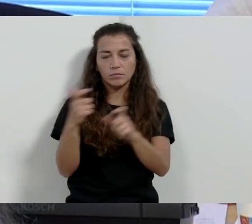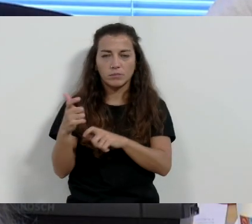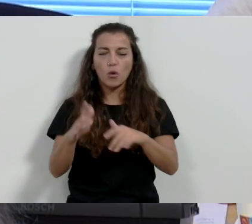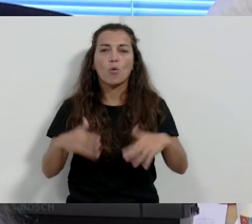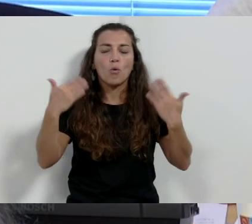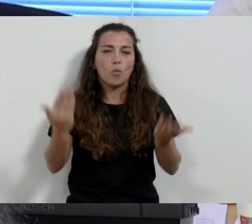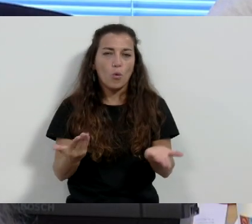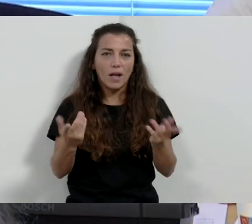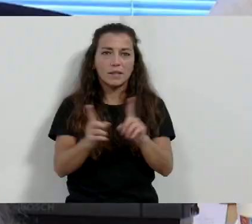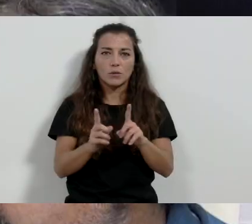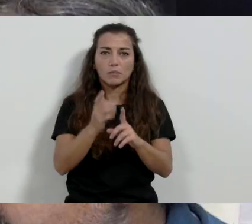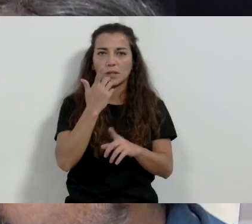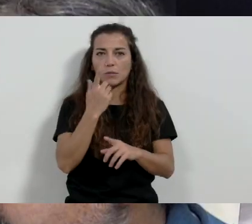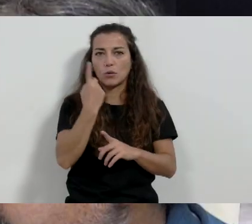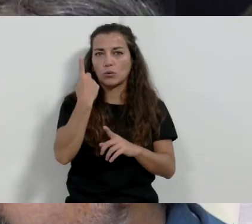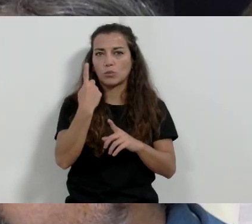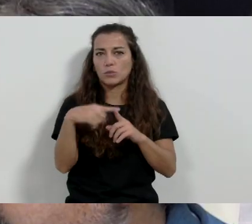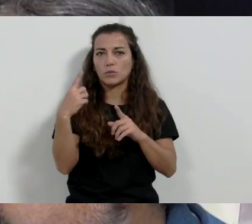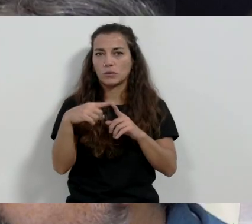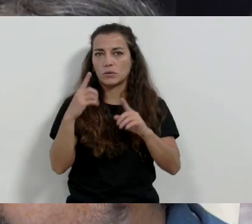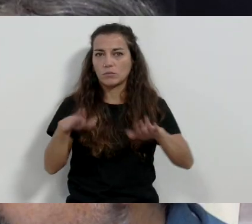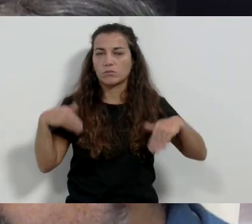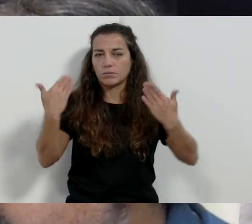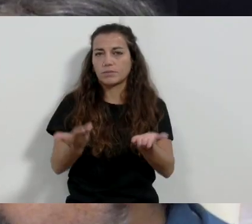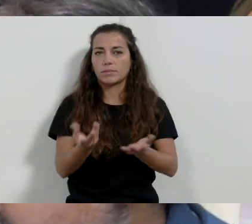presente comestible, como puede ser,